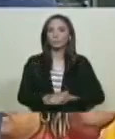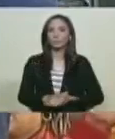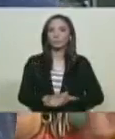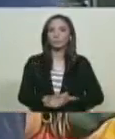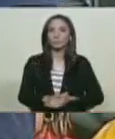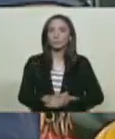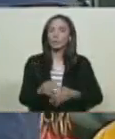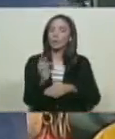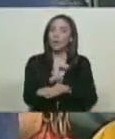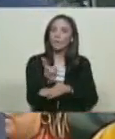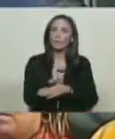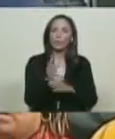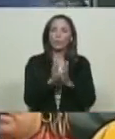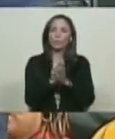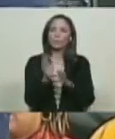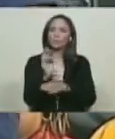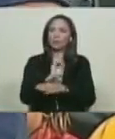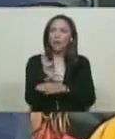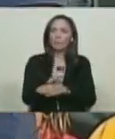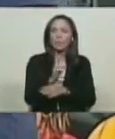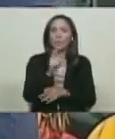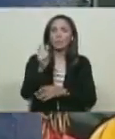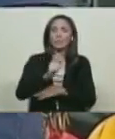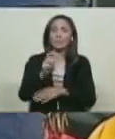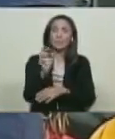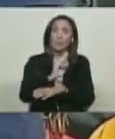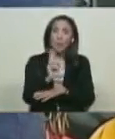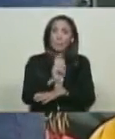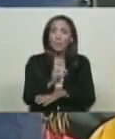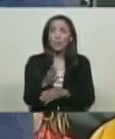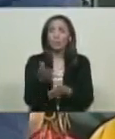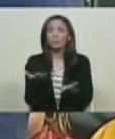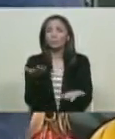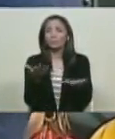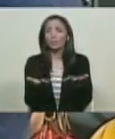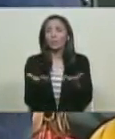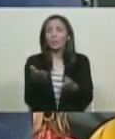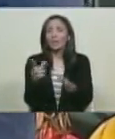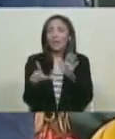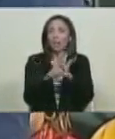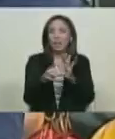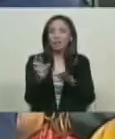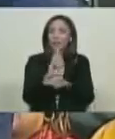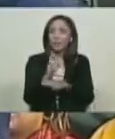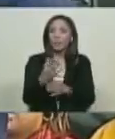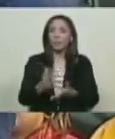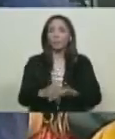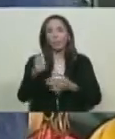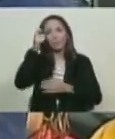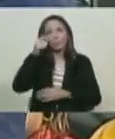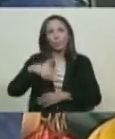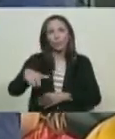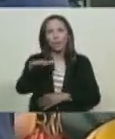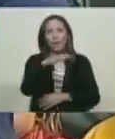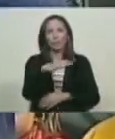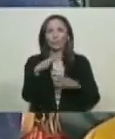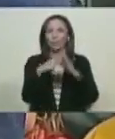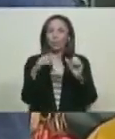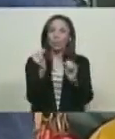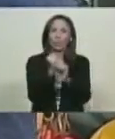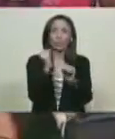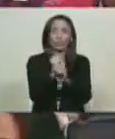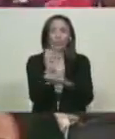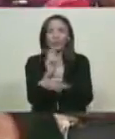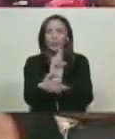apuren, de la forma más inmediata necesitamos aplicar esta ley. El pueblo, los trabajadores lo